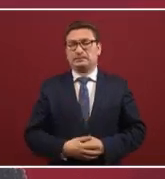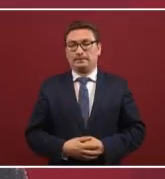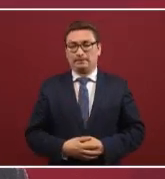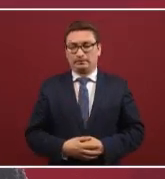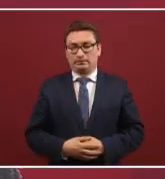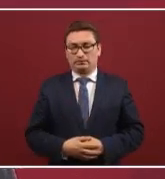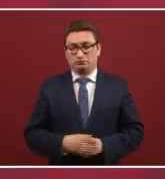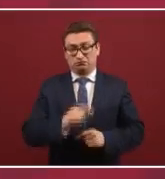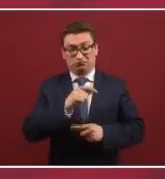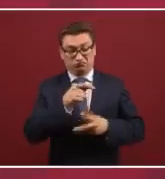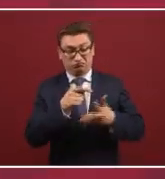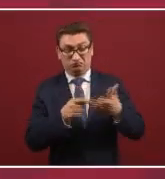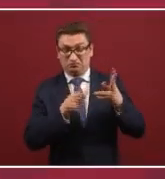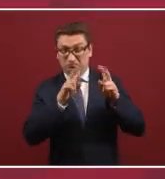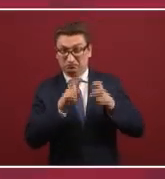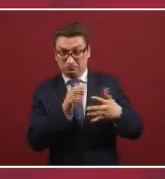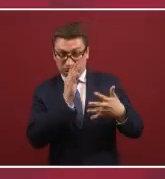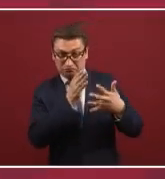Puntualizando: